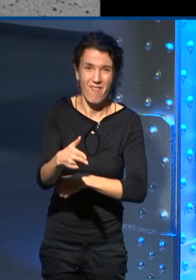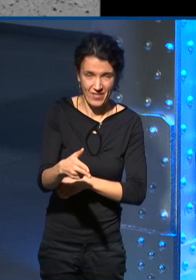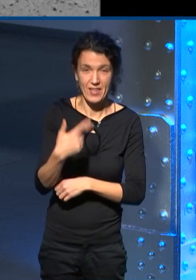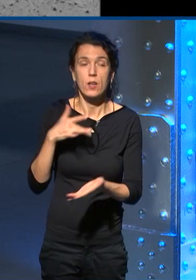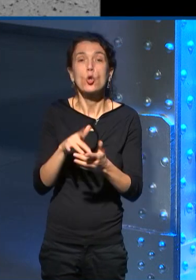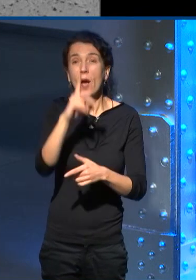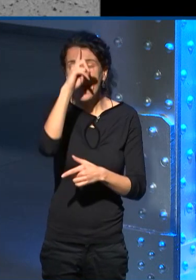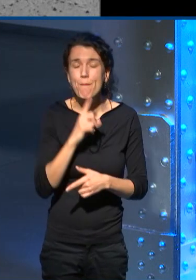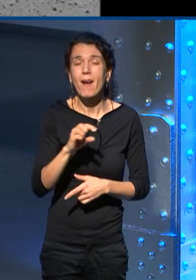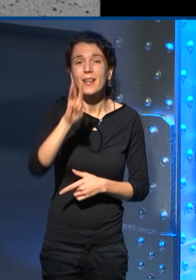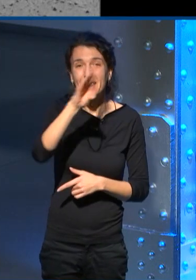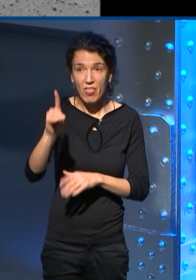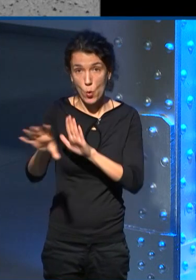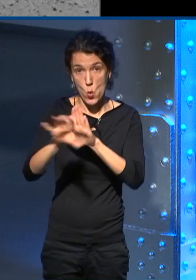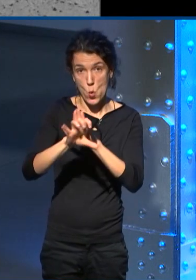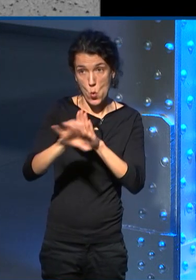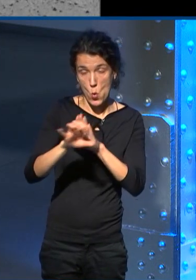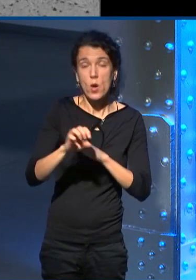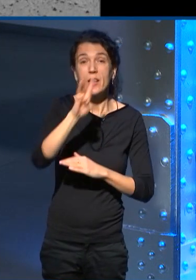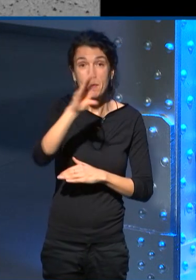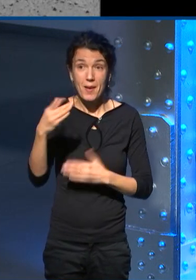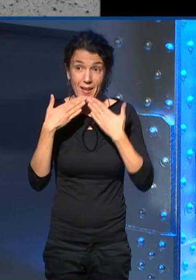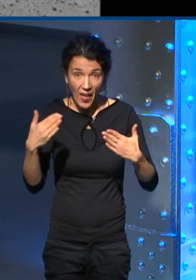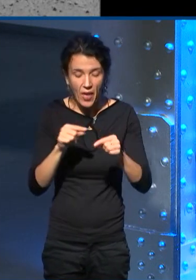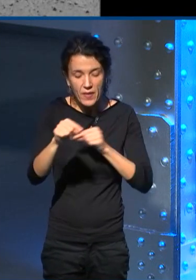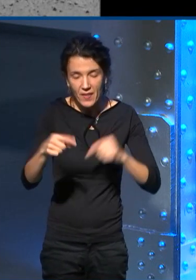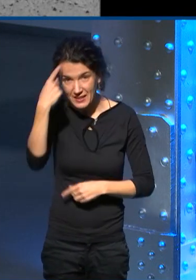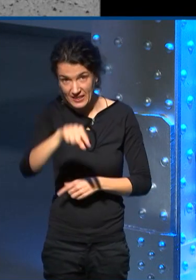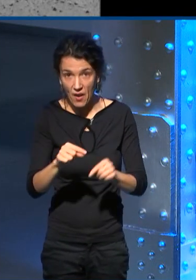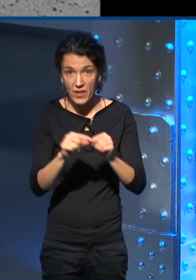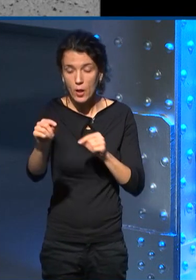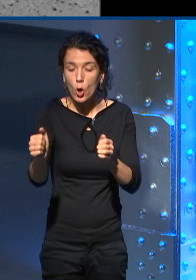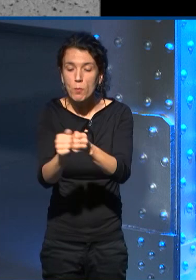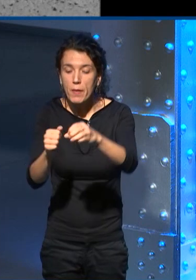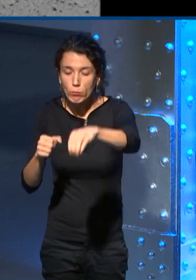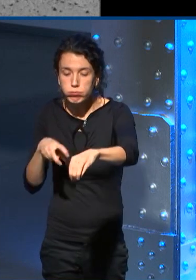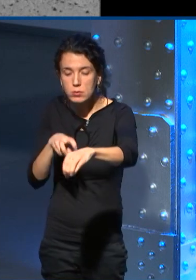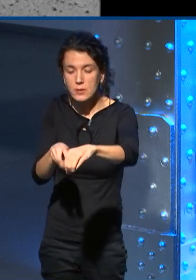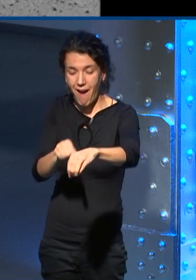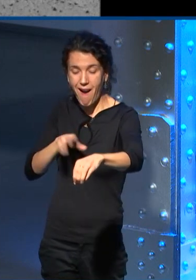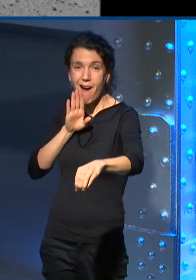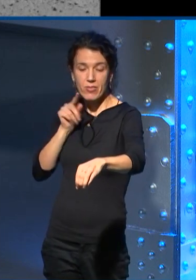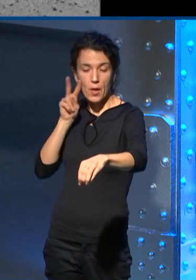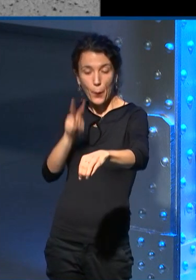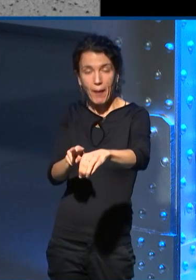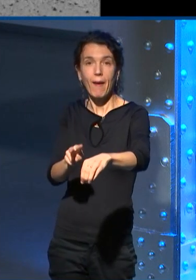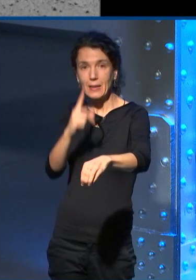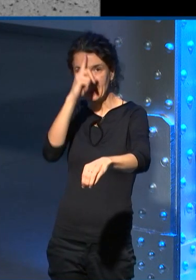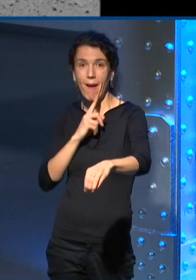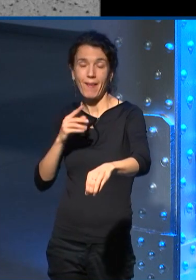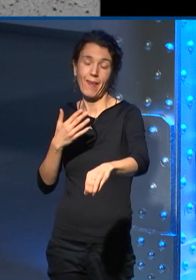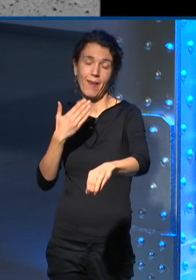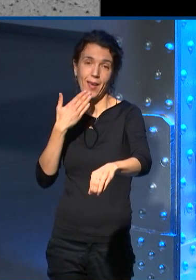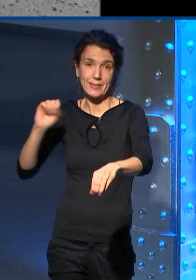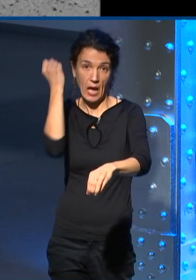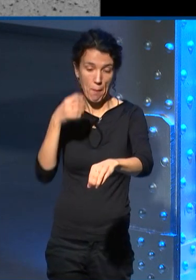saca imagen 3D, en base a la imagen 3D es capaz de medir distancias a los objetos y se hacen mapas, eso que veíamos algunas zonas en verde y